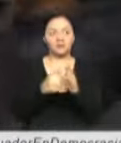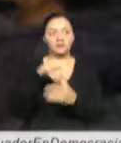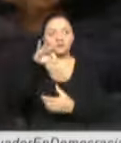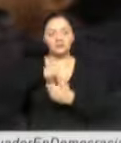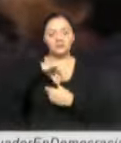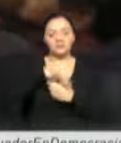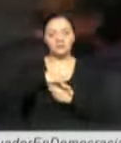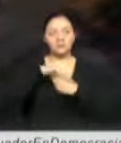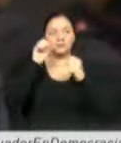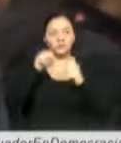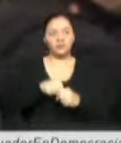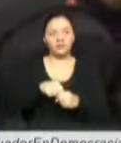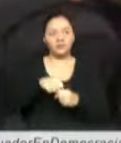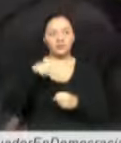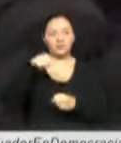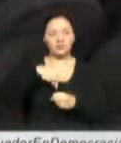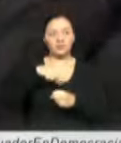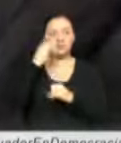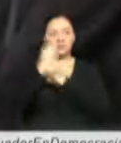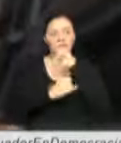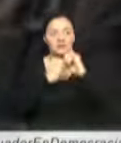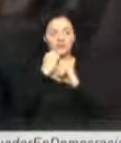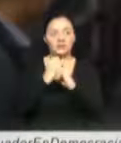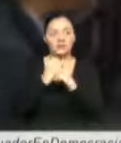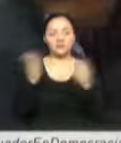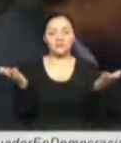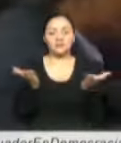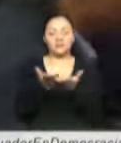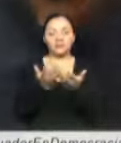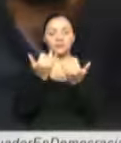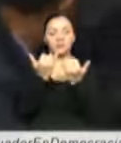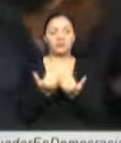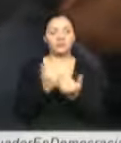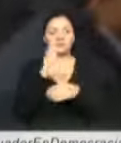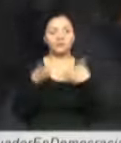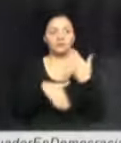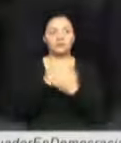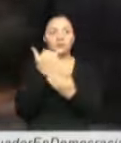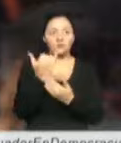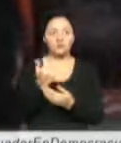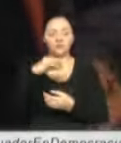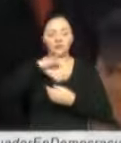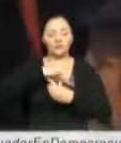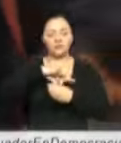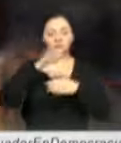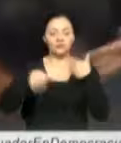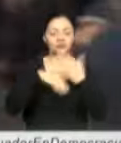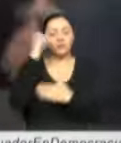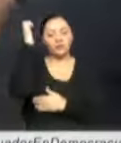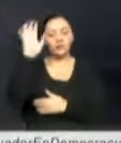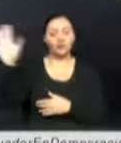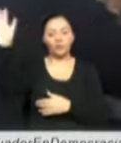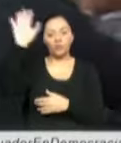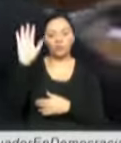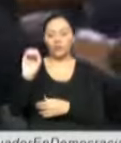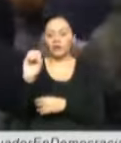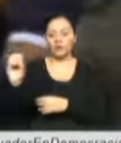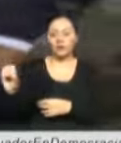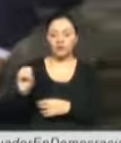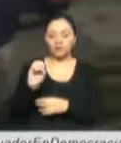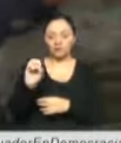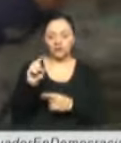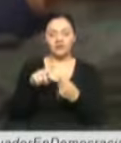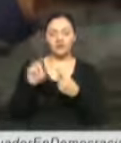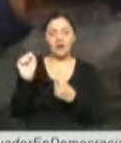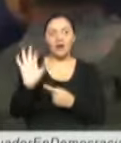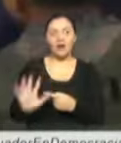votantes habilitados en el exterior que ya están ejerciendo su derecho al voto. De hecho, ya en Europa, Asia y Oceanía están a punto